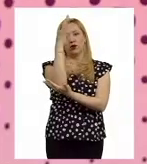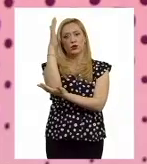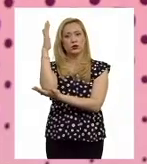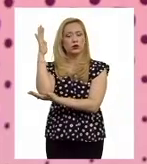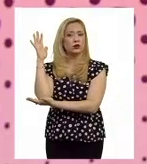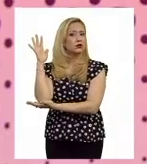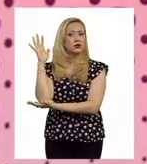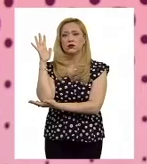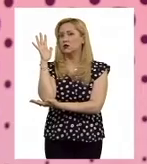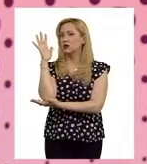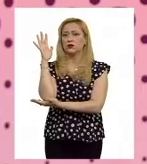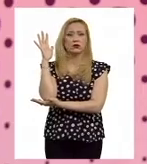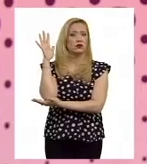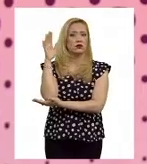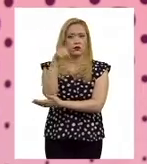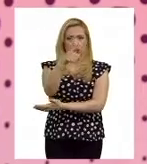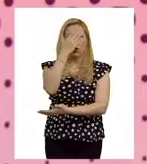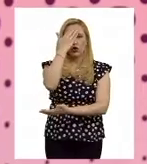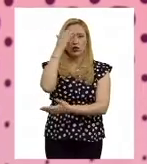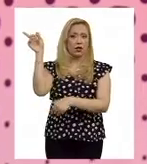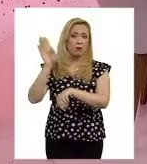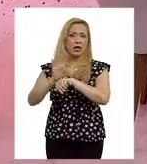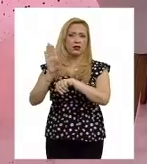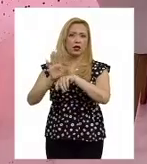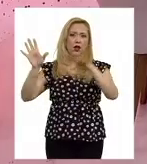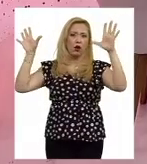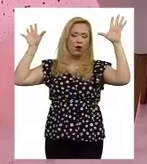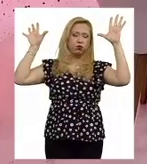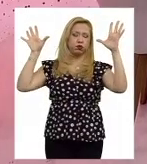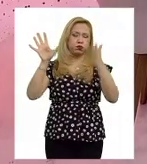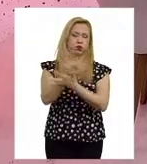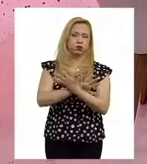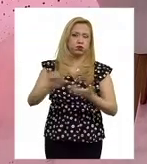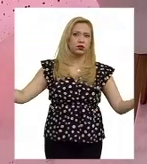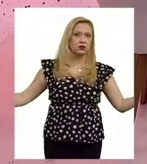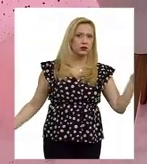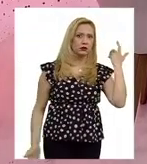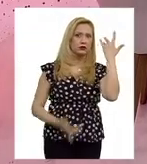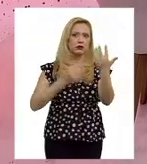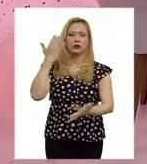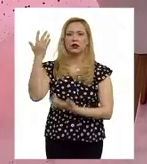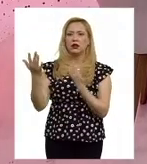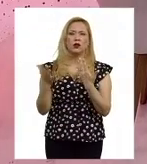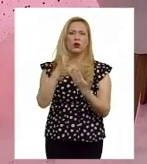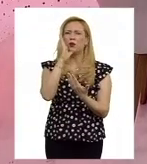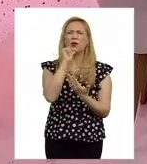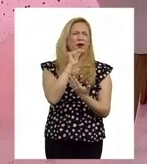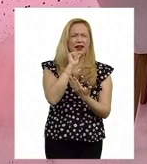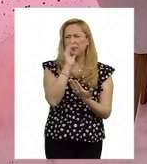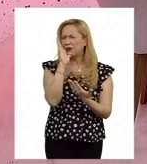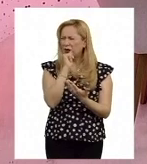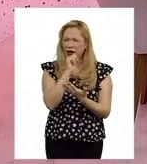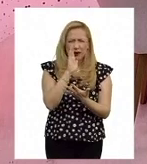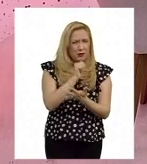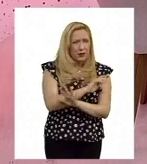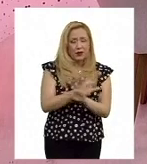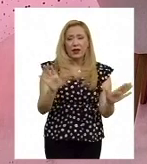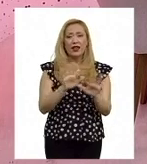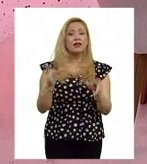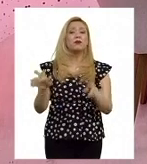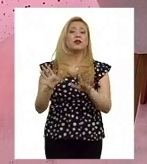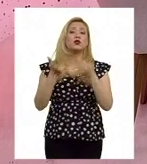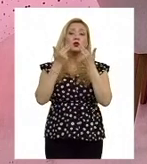en el drama de Amazonia que ustedes conocen muy bien, por la región donde viven, todo el mundo. No puede ser, esto no es desarrollo, esto es